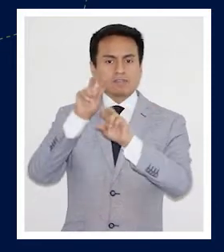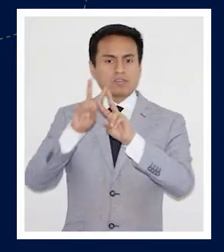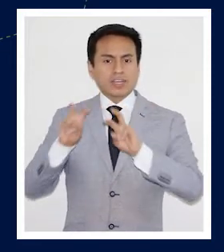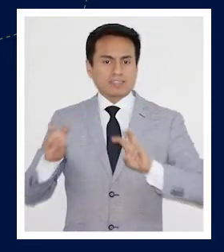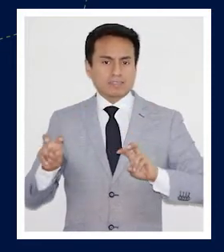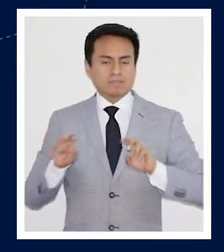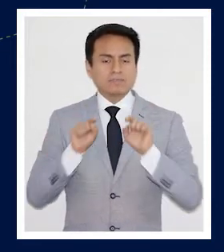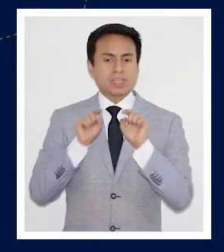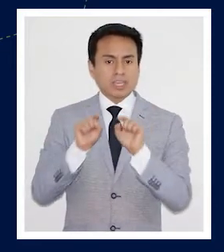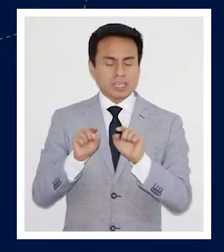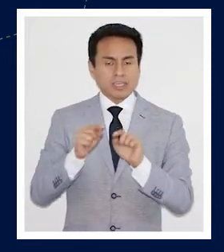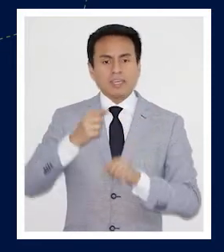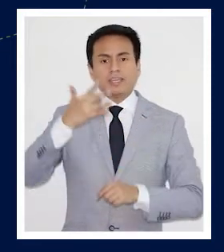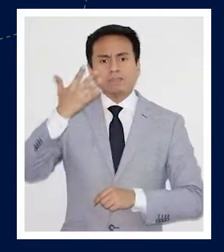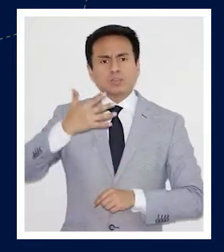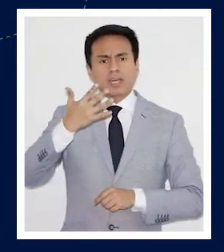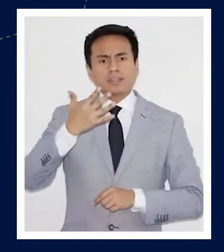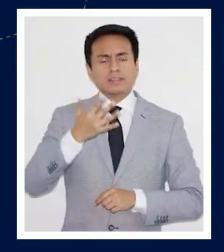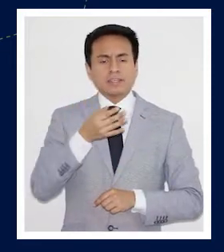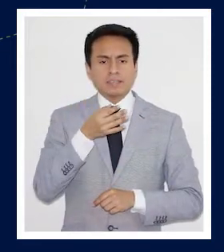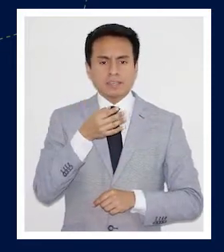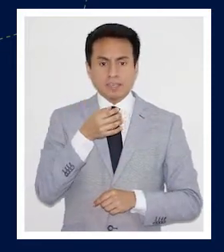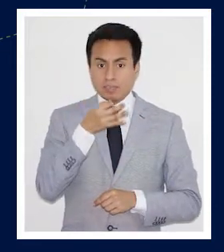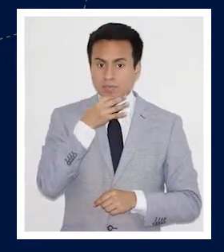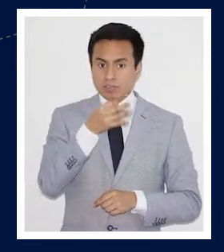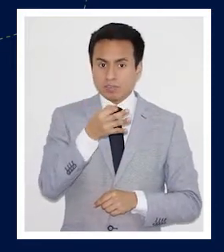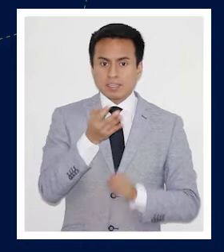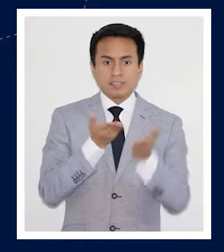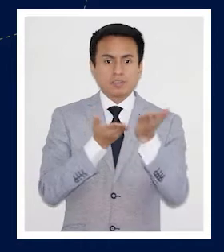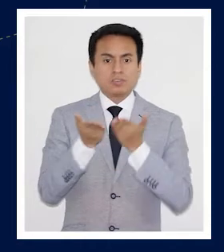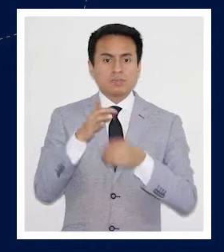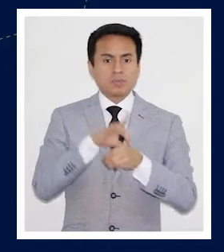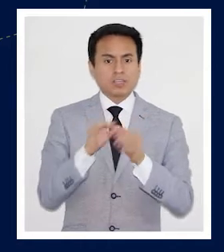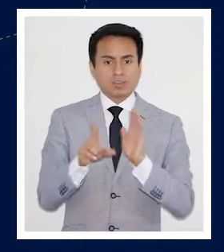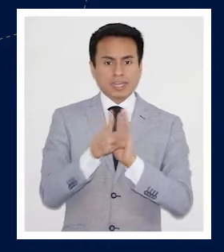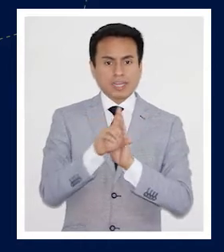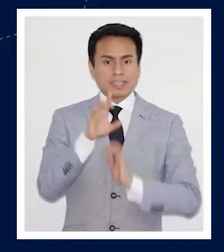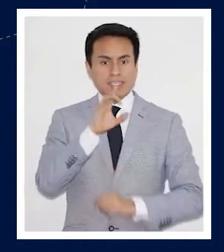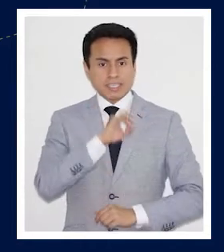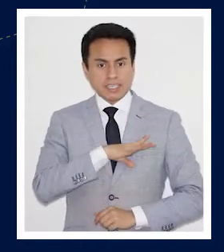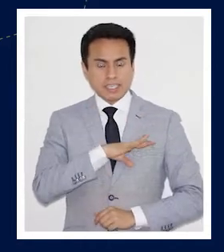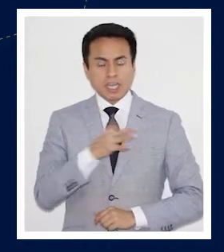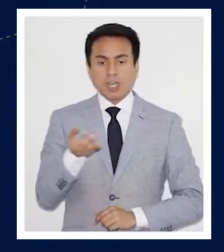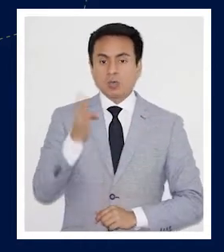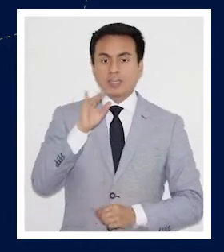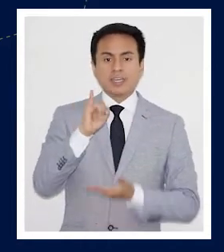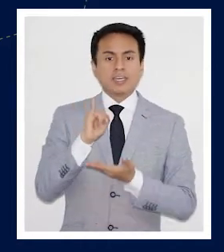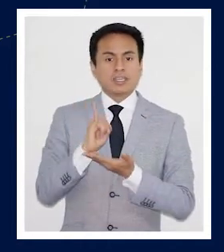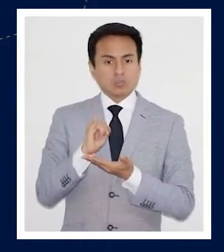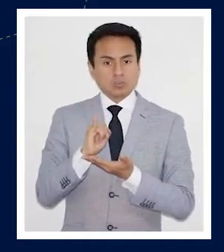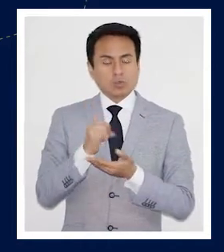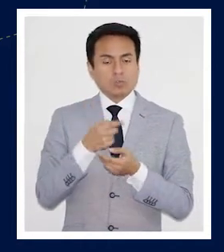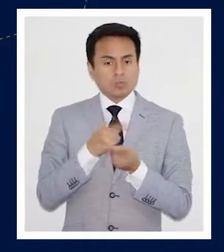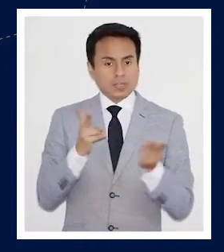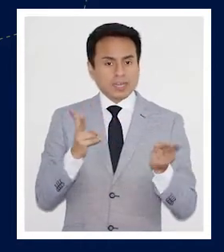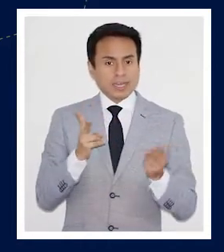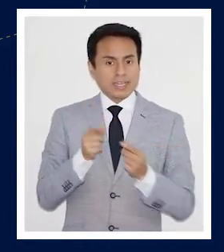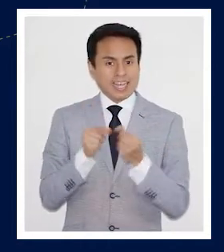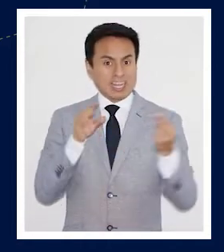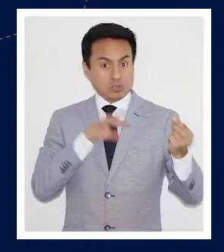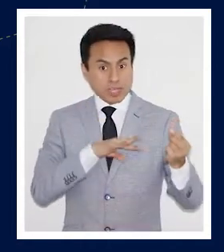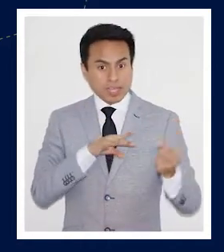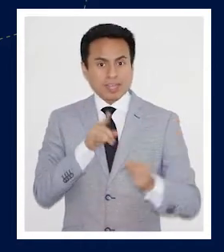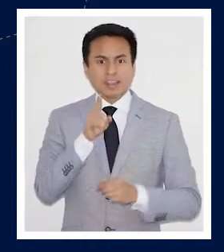las ciencias forenses. Aquí es importante que mencione que el Servicio Médico Legal de Chile es la única institución